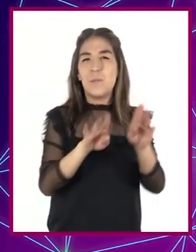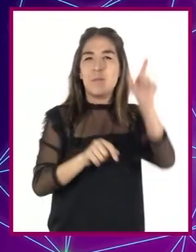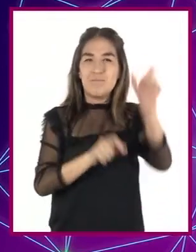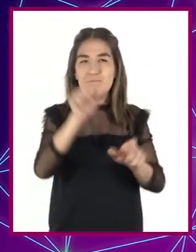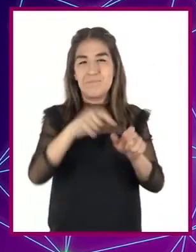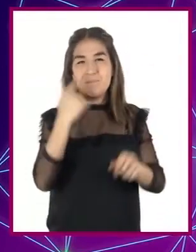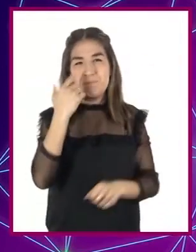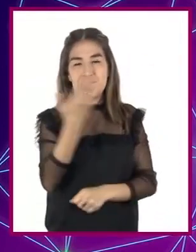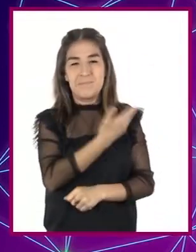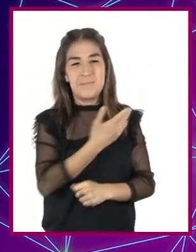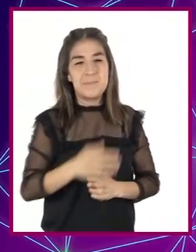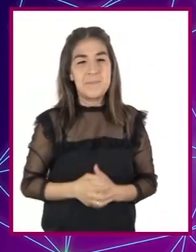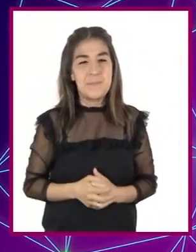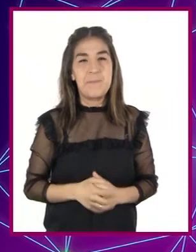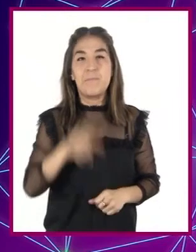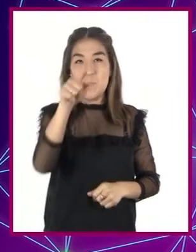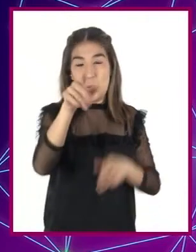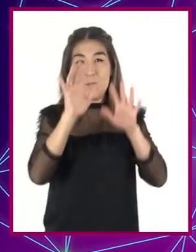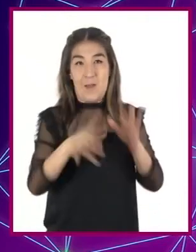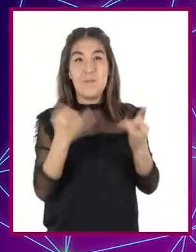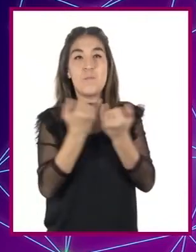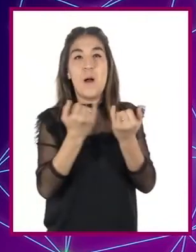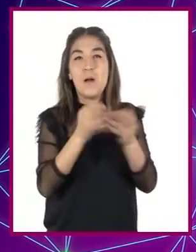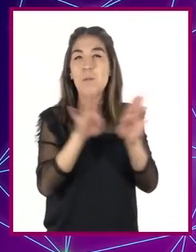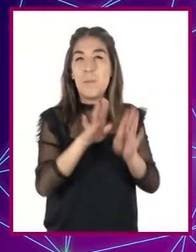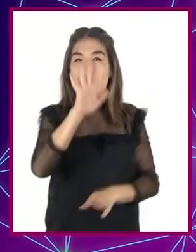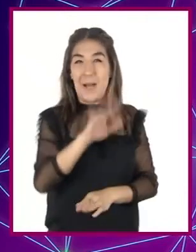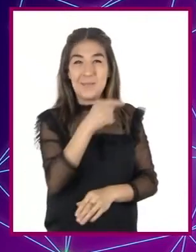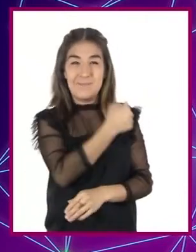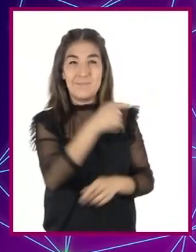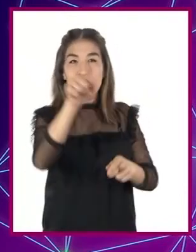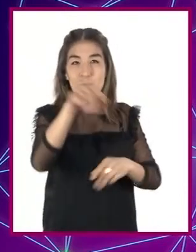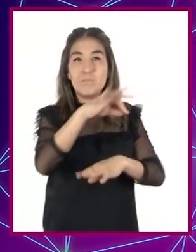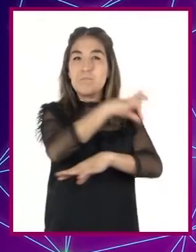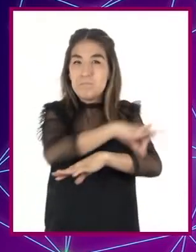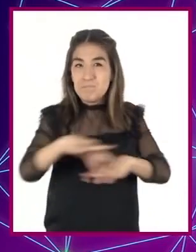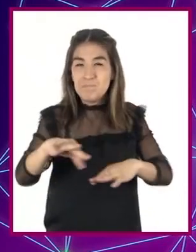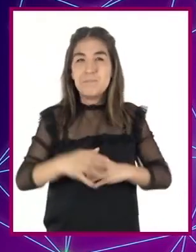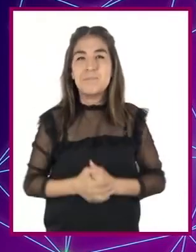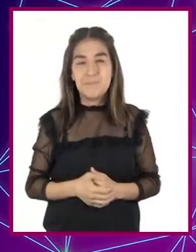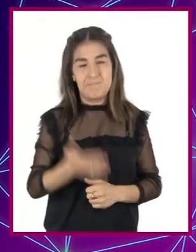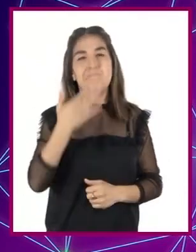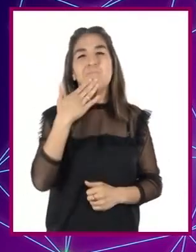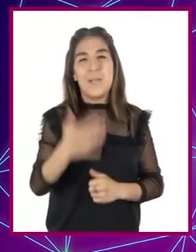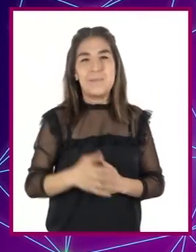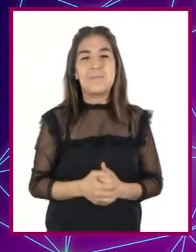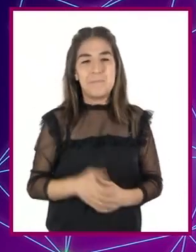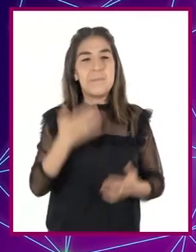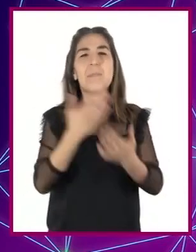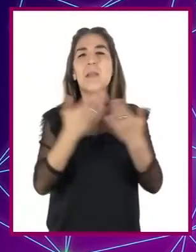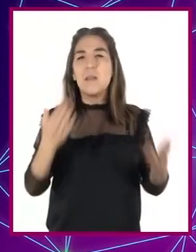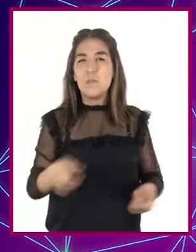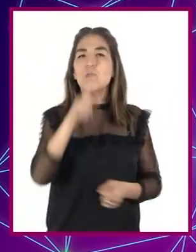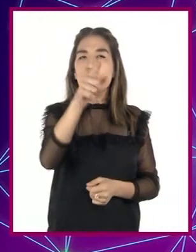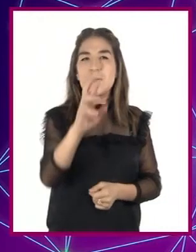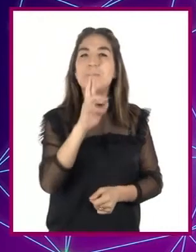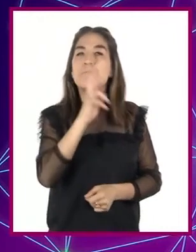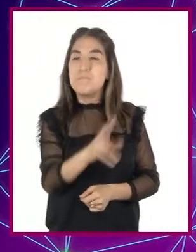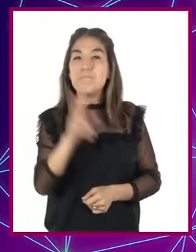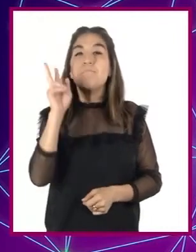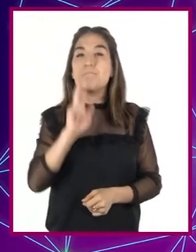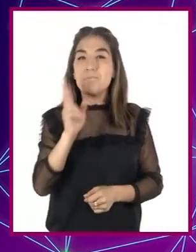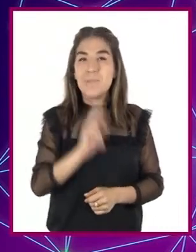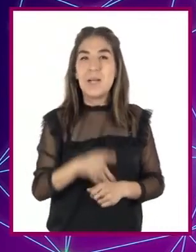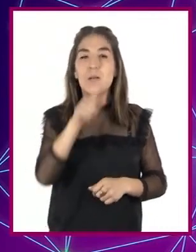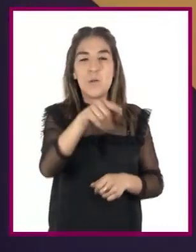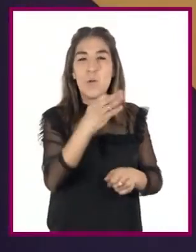pantalla. ¿Ustedes construyeron su histograma parecido a este? Bien, ahora verifiquemos sus respuestas a